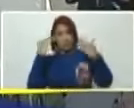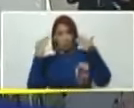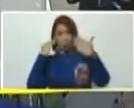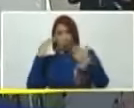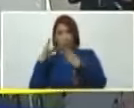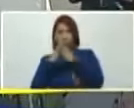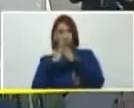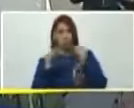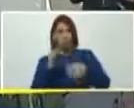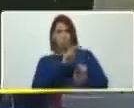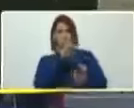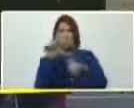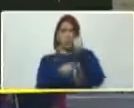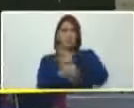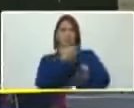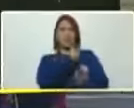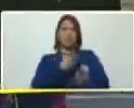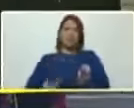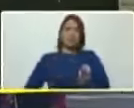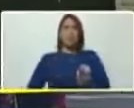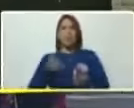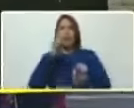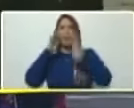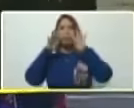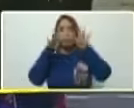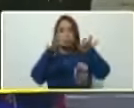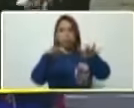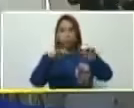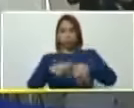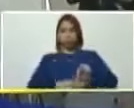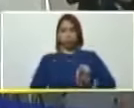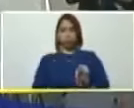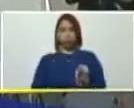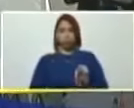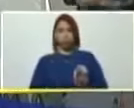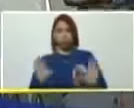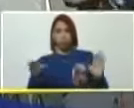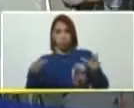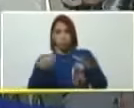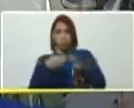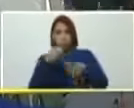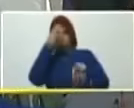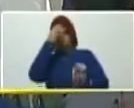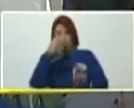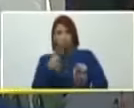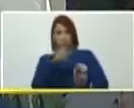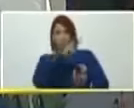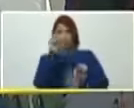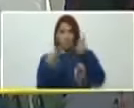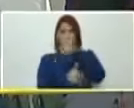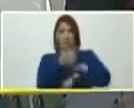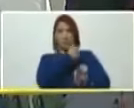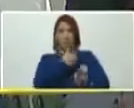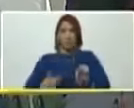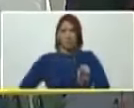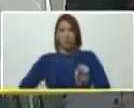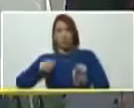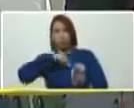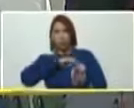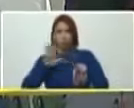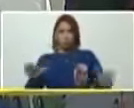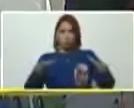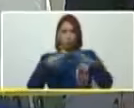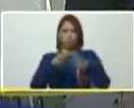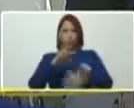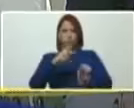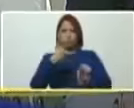los vicepresidentes que están allá presentes en esa reunión de Consejo de Vicepresidentes. Aquí estamos. La